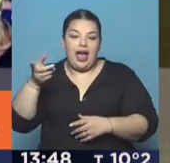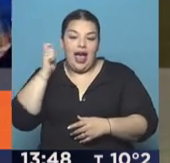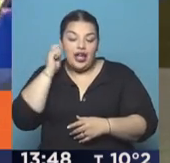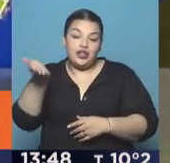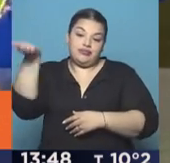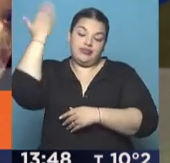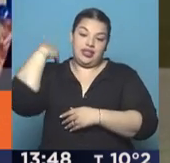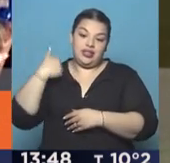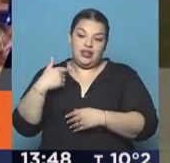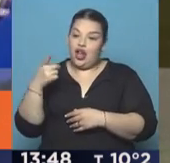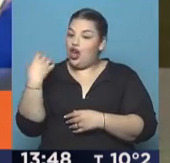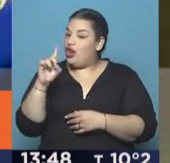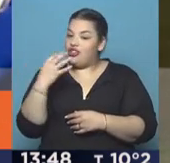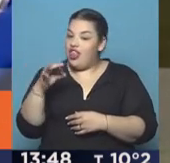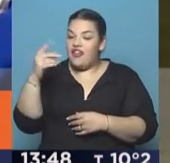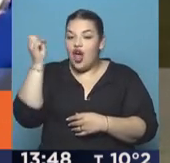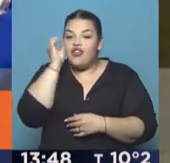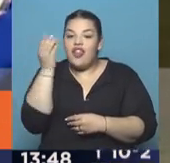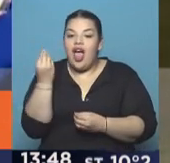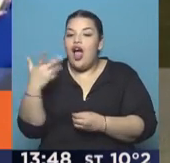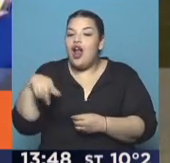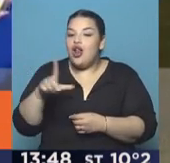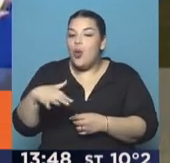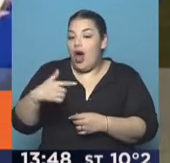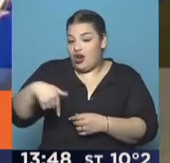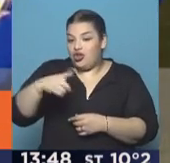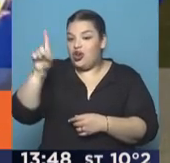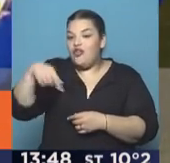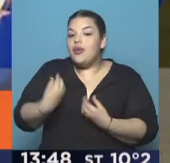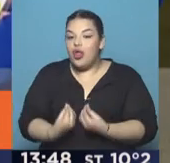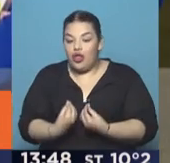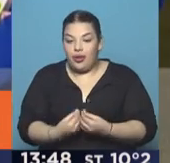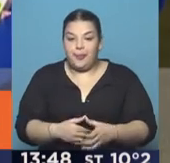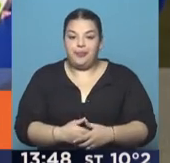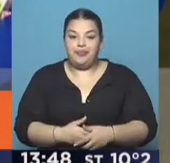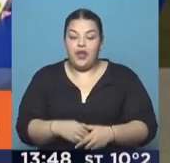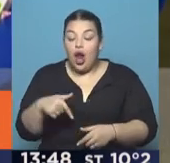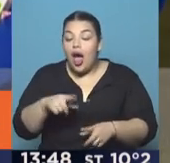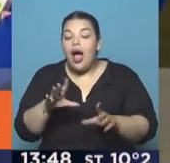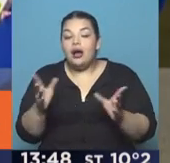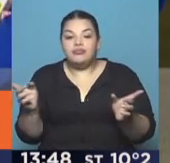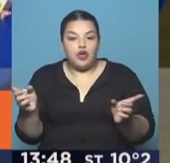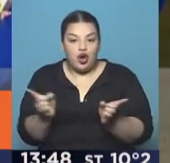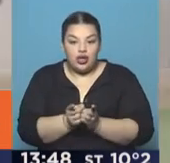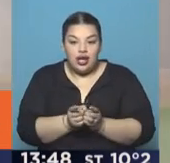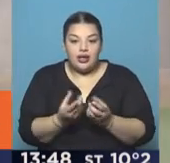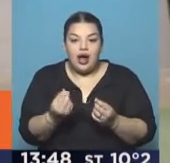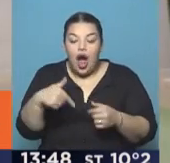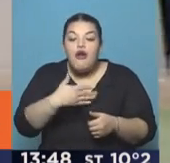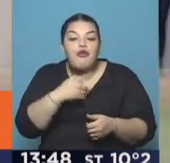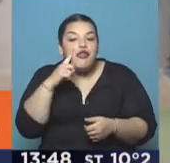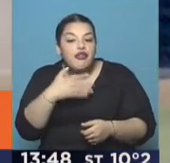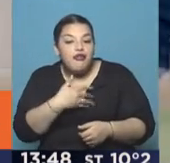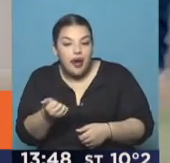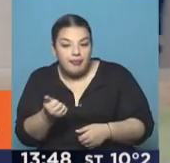que olvidarse de dónde venimos. Me diste pie para algo, quería cerrarlo, estamos primero en el ranking FIFA, todavía,